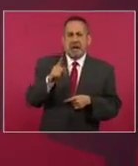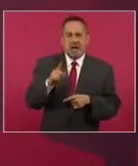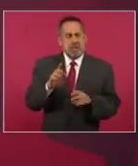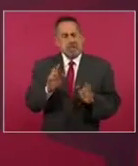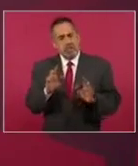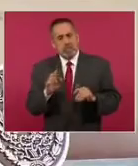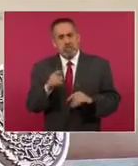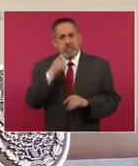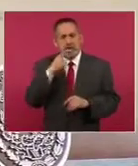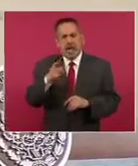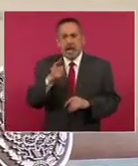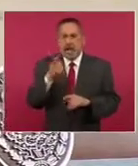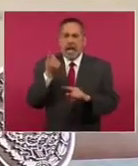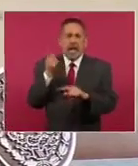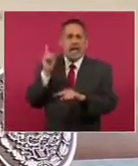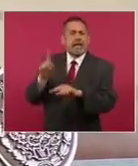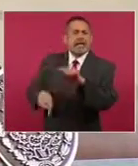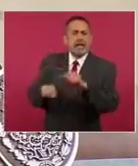para desaforarlo